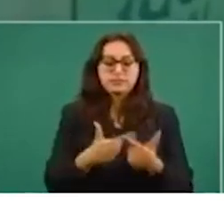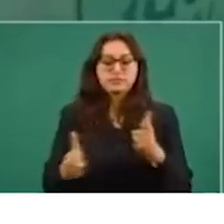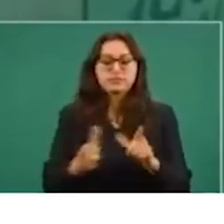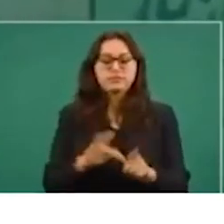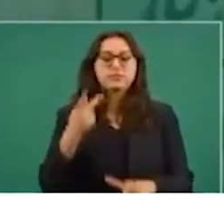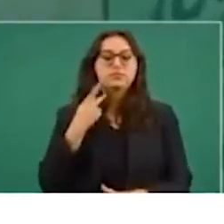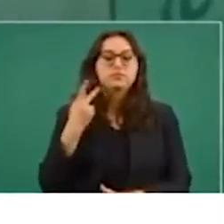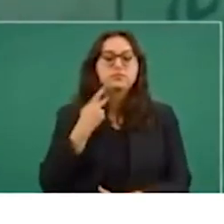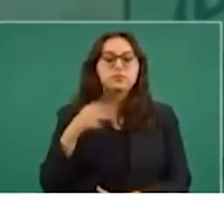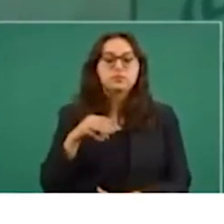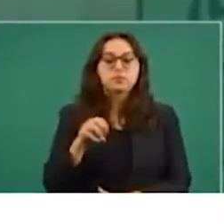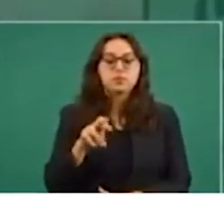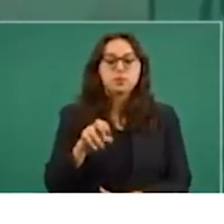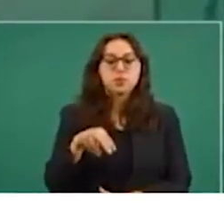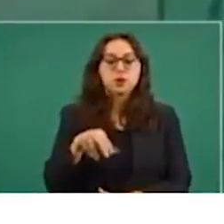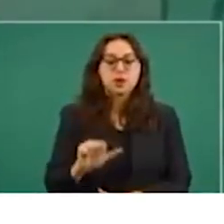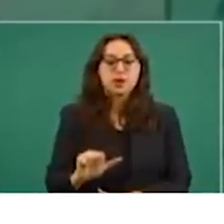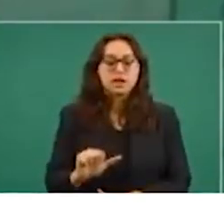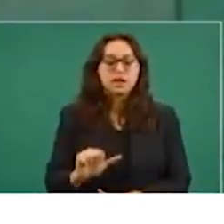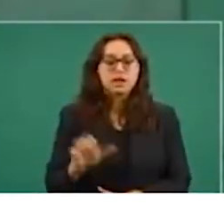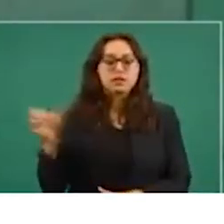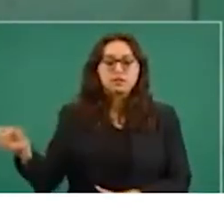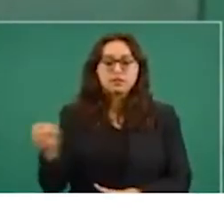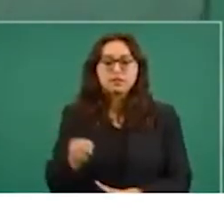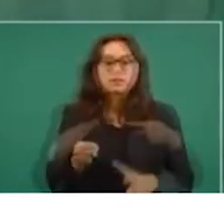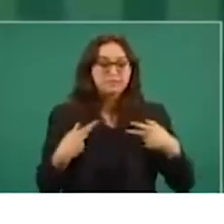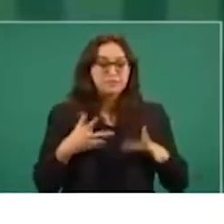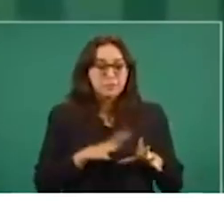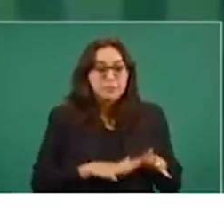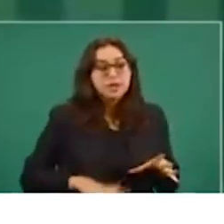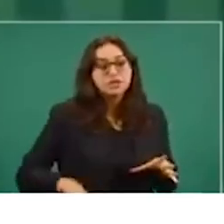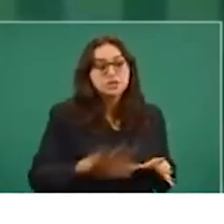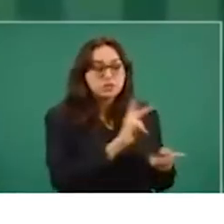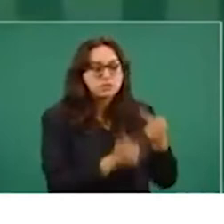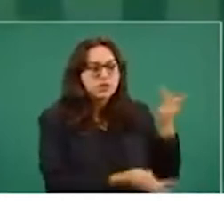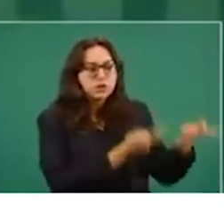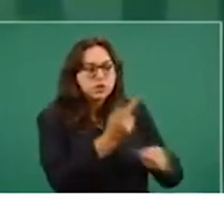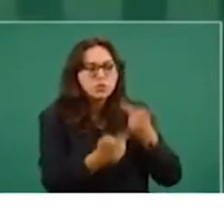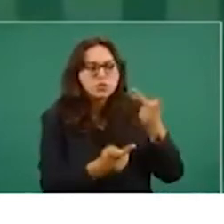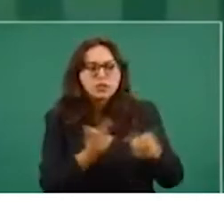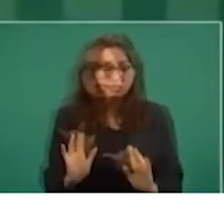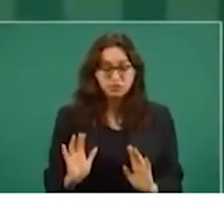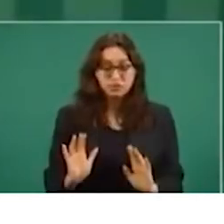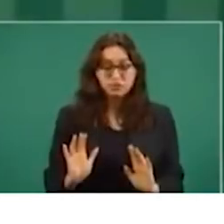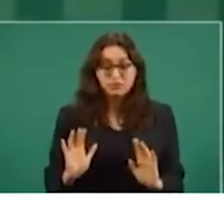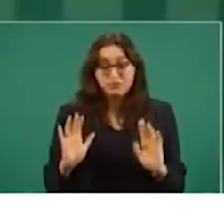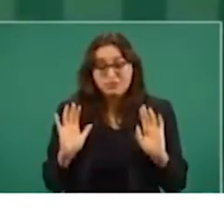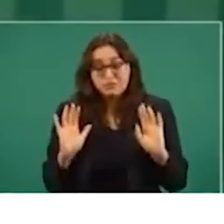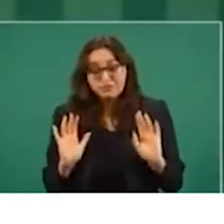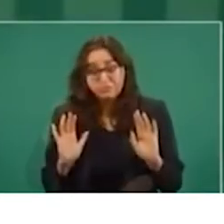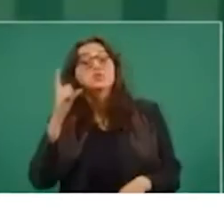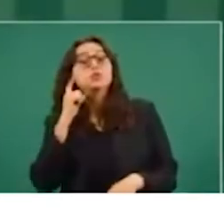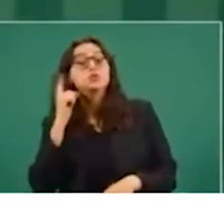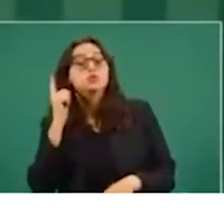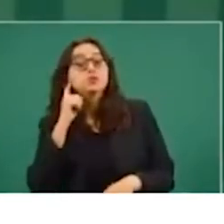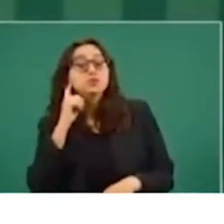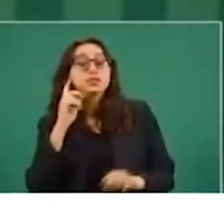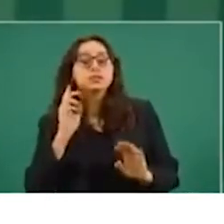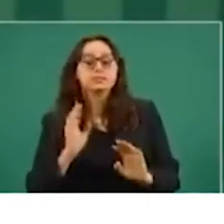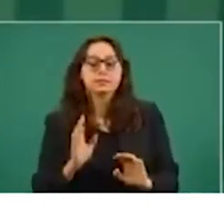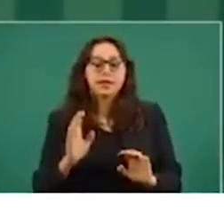Morena se está llevando a cabo mediante encuesta. Eso es lo que tengo yo entendido. Si en la encuesta que